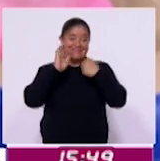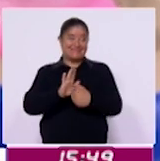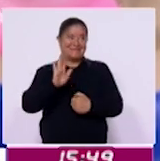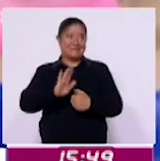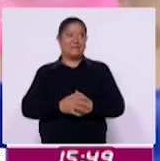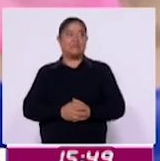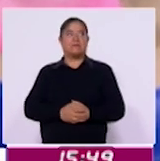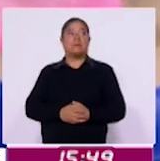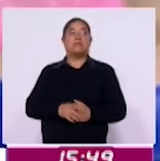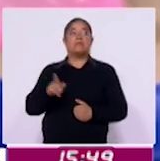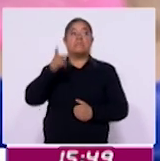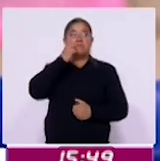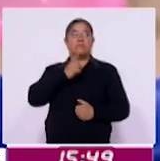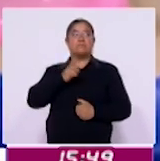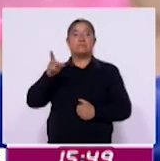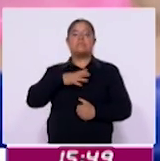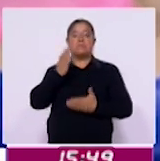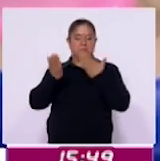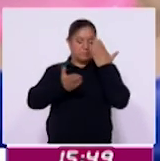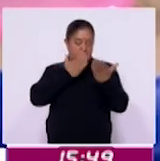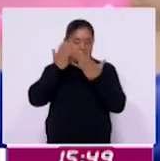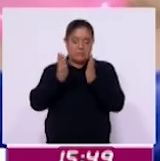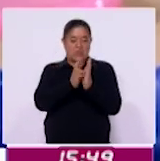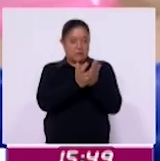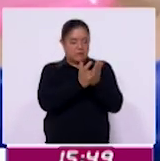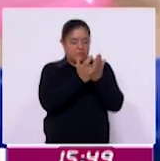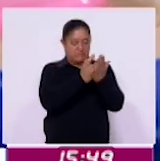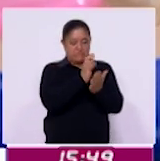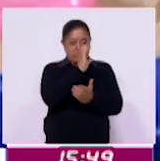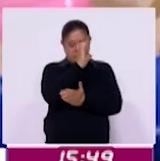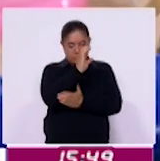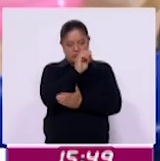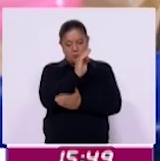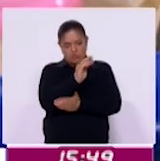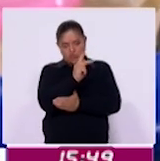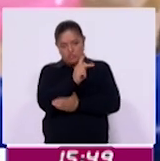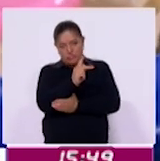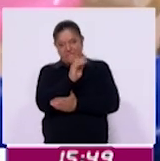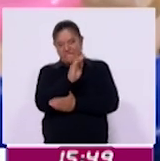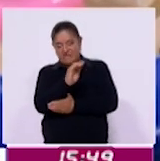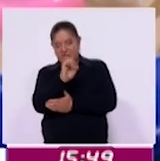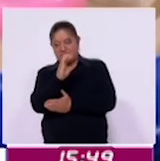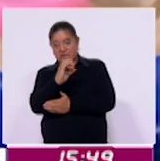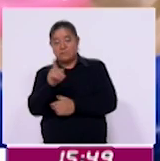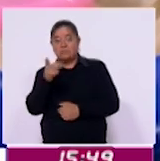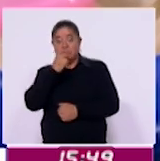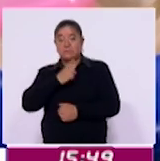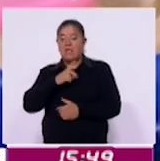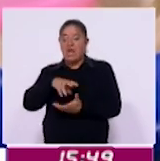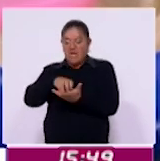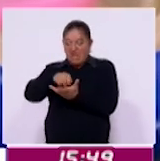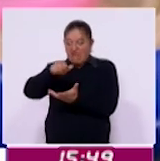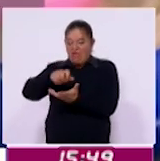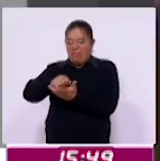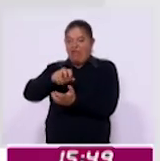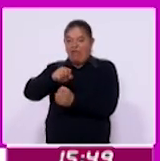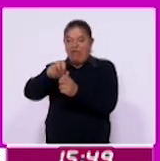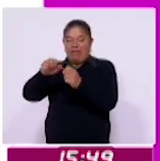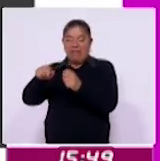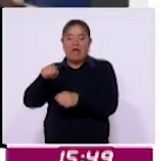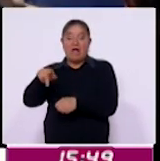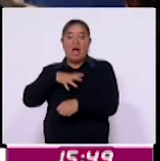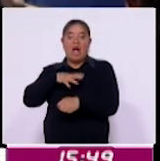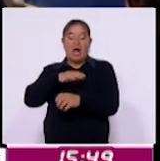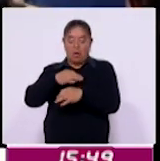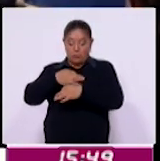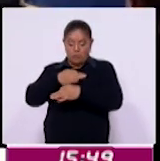el estudio publicado en la revista Cell Reports Physical Science, emplearon un gel cargado de células formadoras de piel.